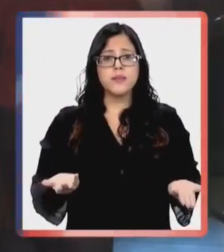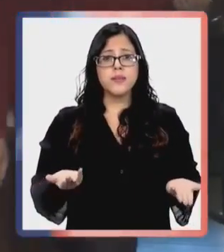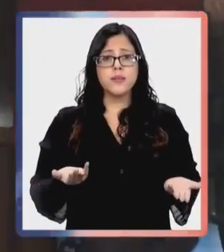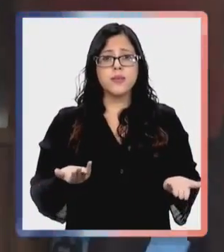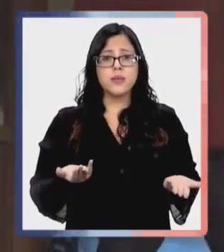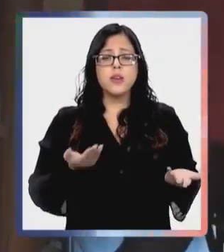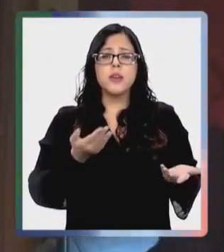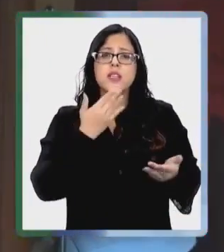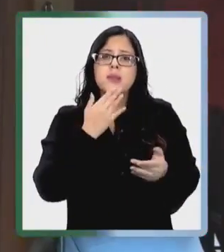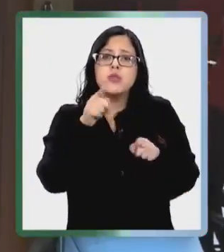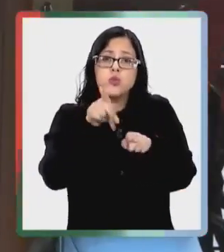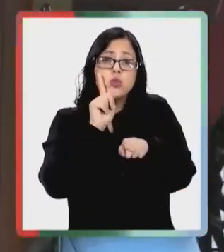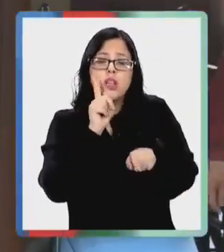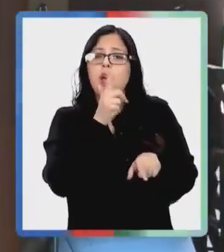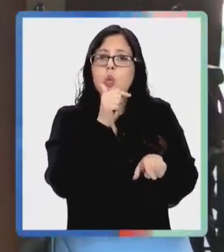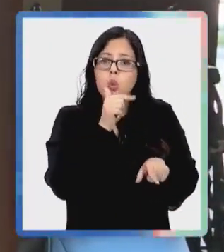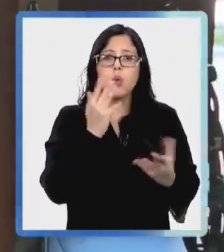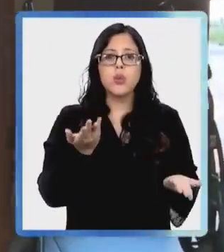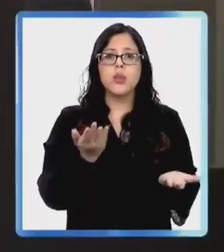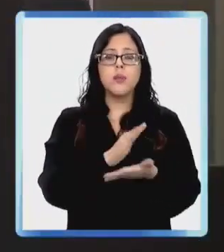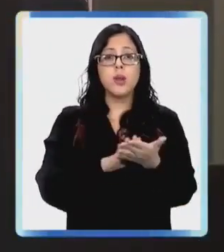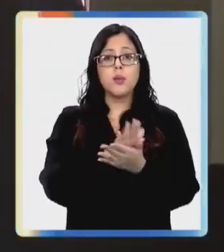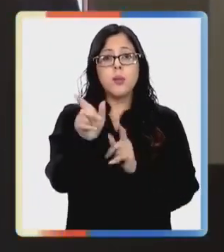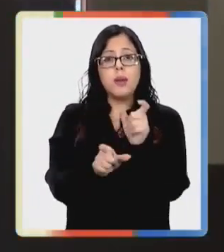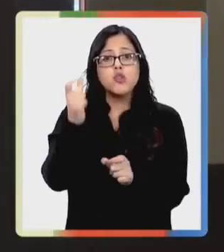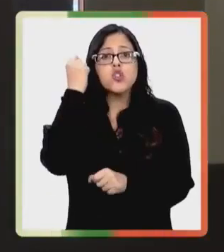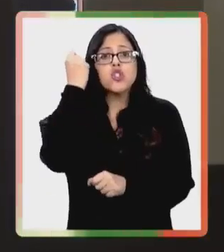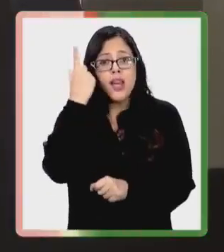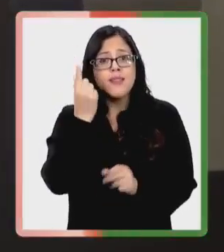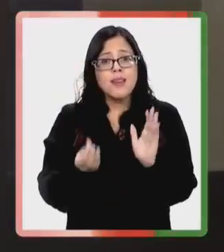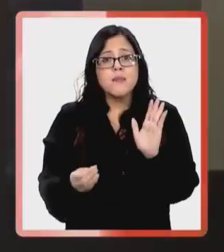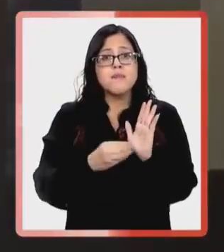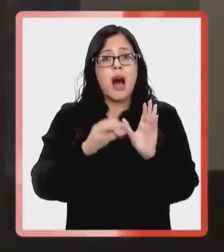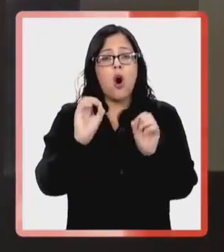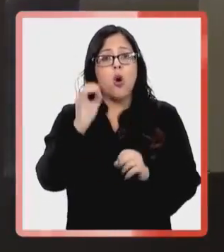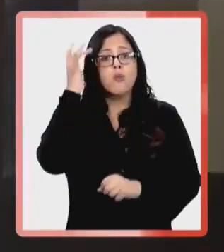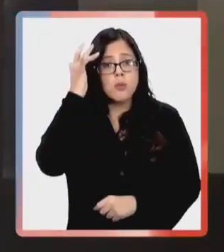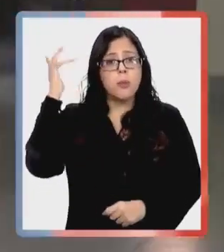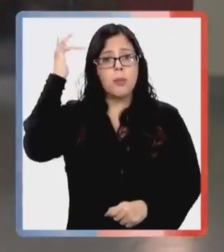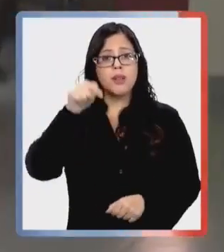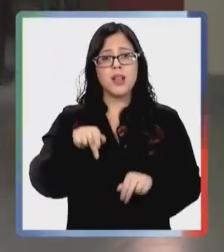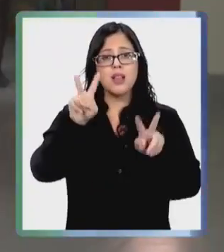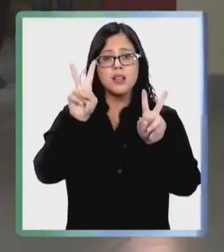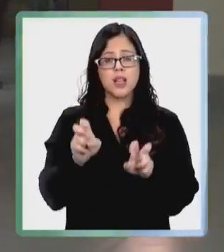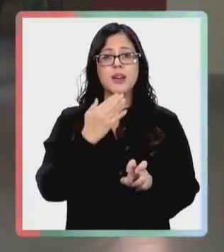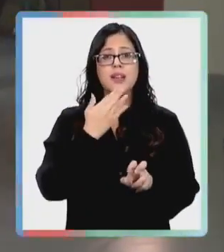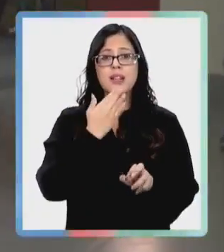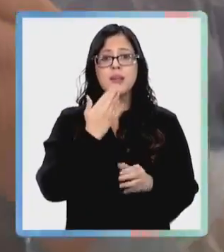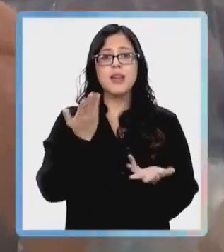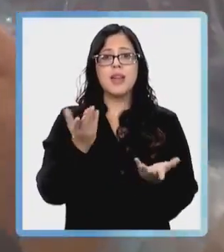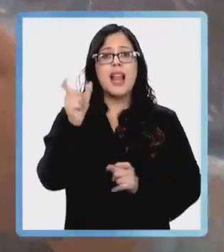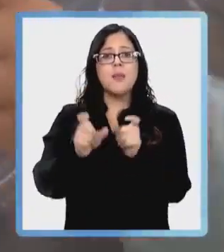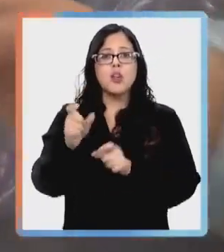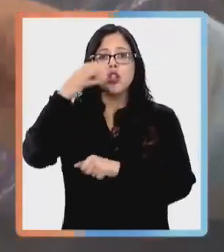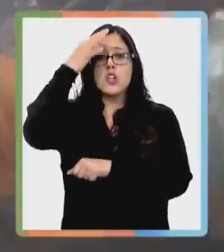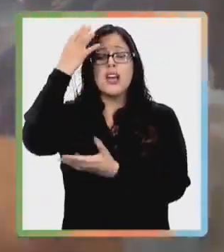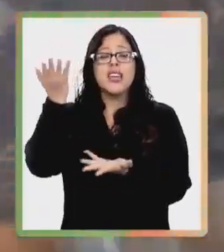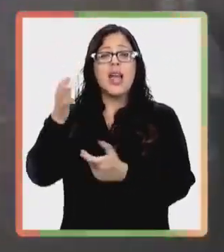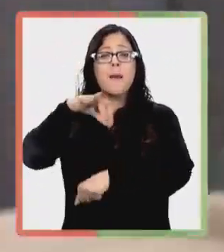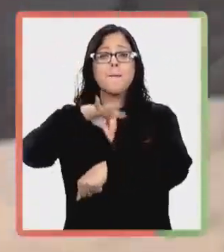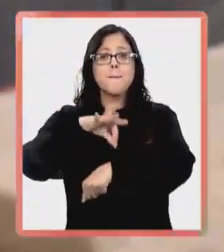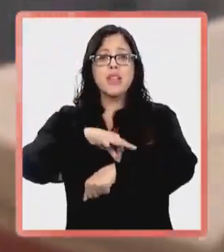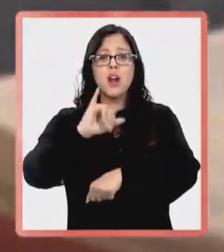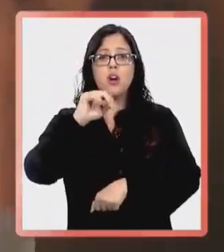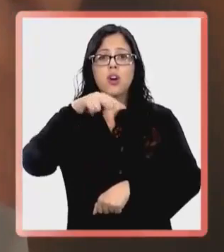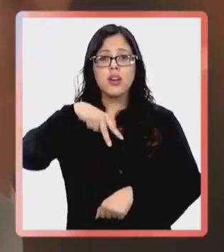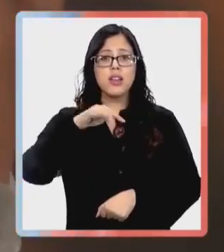o que transmita sus dudas para que la gente que sabe más o que esté experta en ese tema, sobre todo los infectólogos, no digo